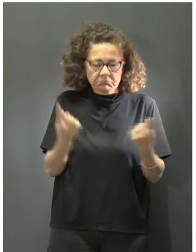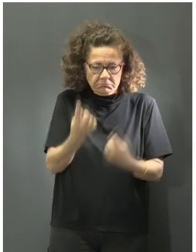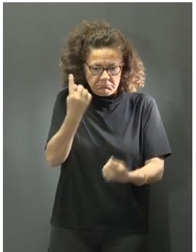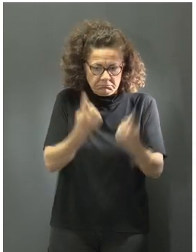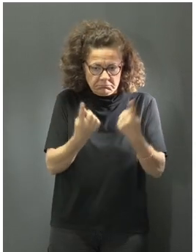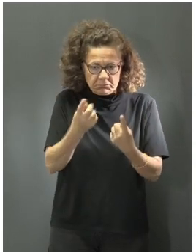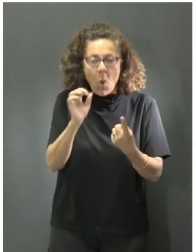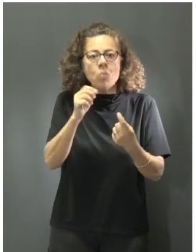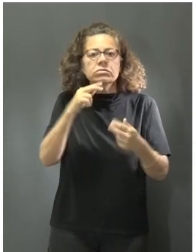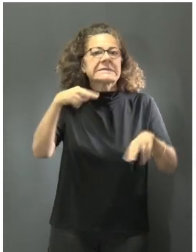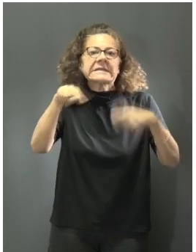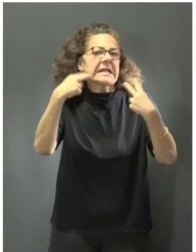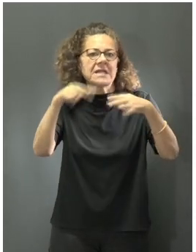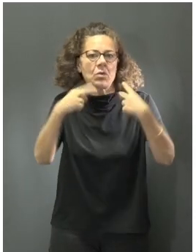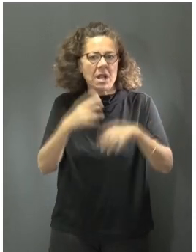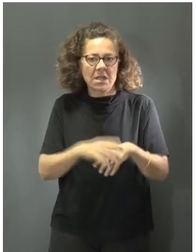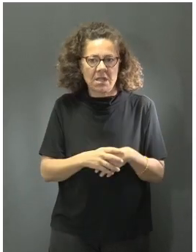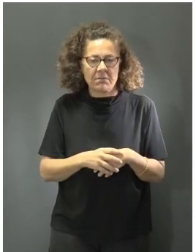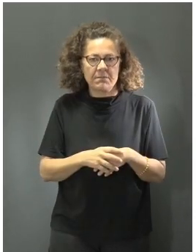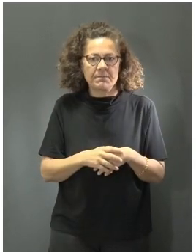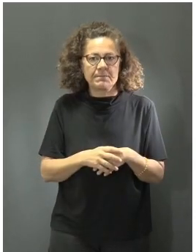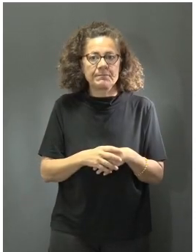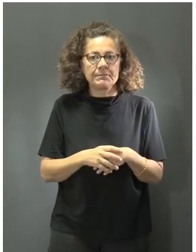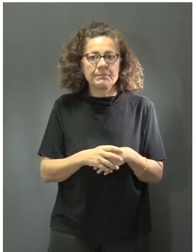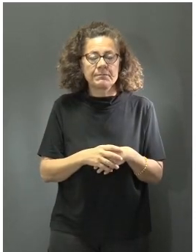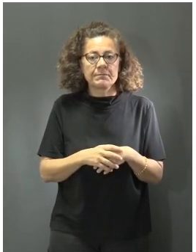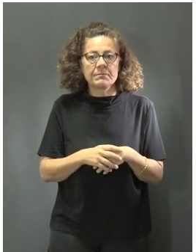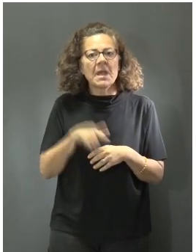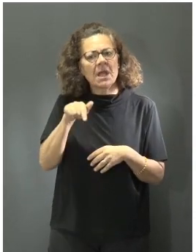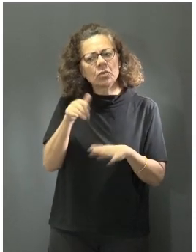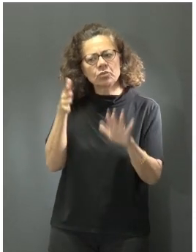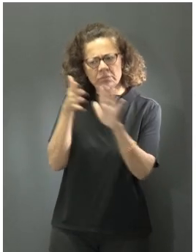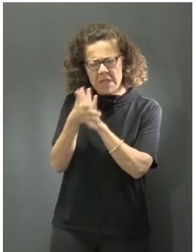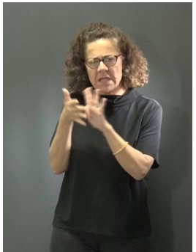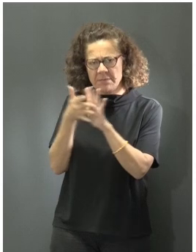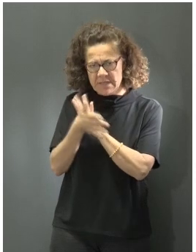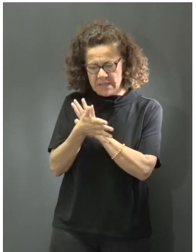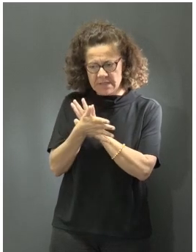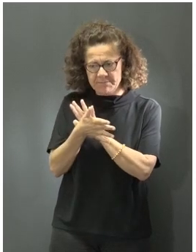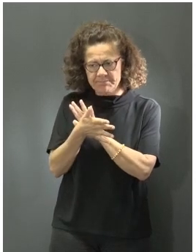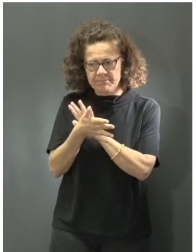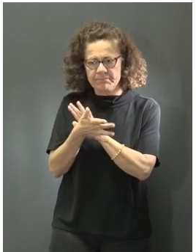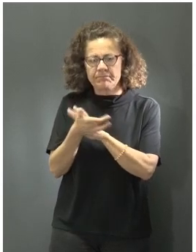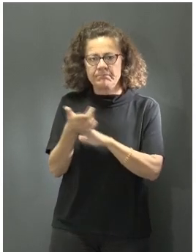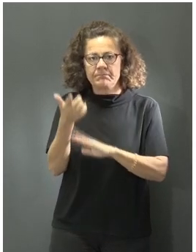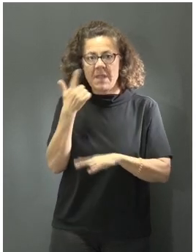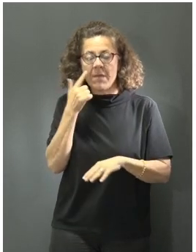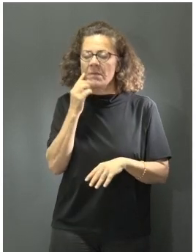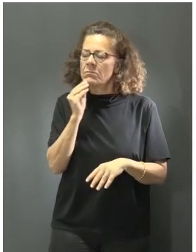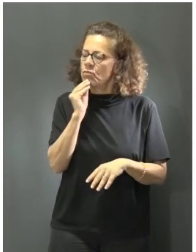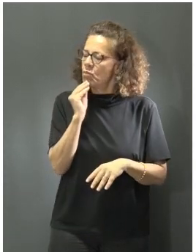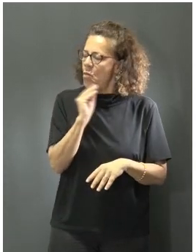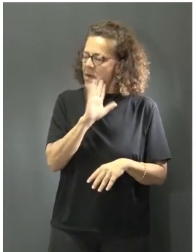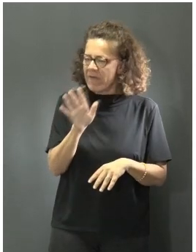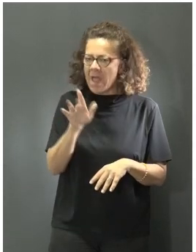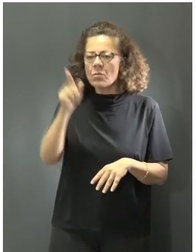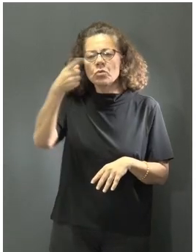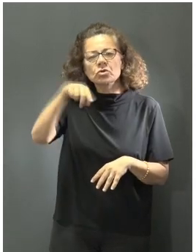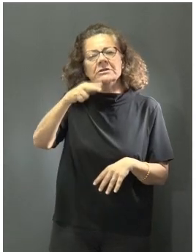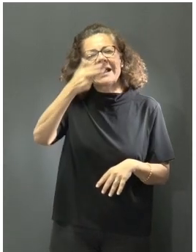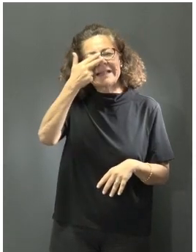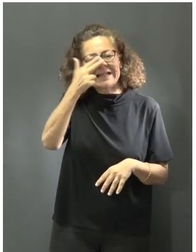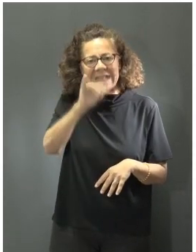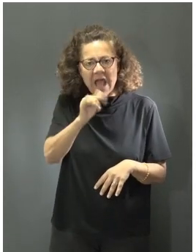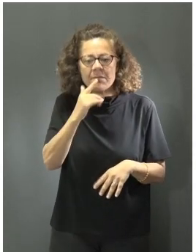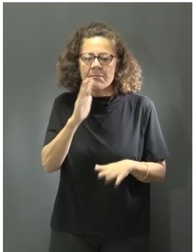incluso pues un restaurante, ¿no? En un momento dado. Y tú les explicas, ¿no? El decir, pues oye, nos parece fenomenal que tengáis este interés